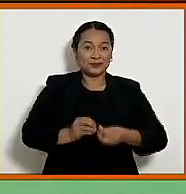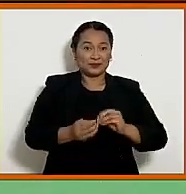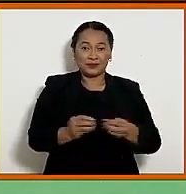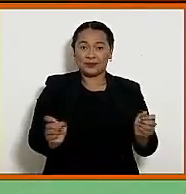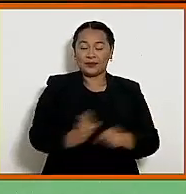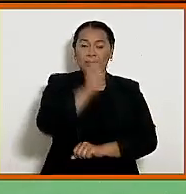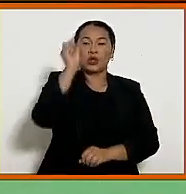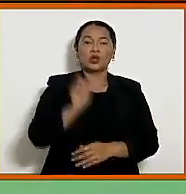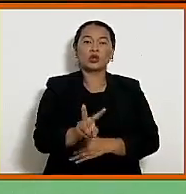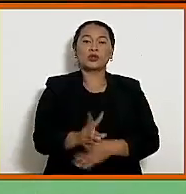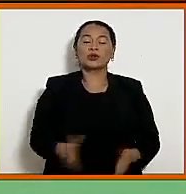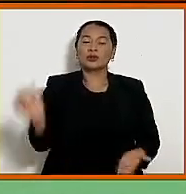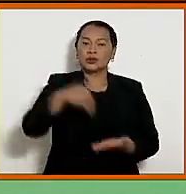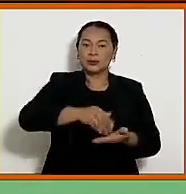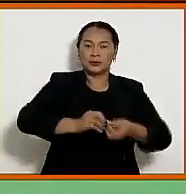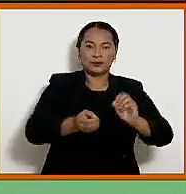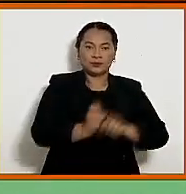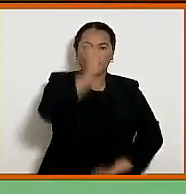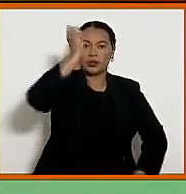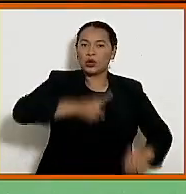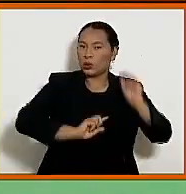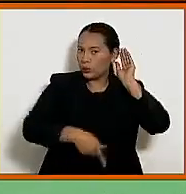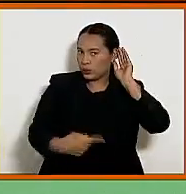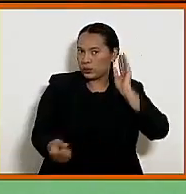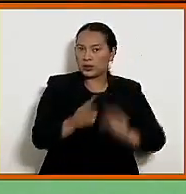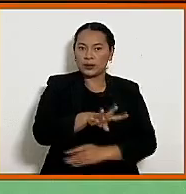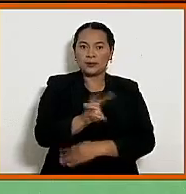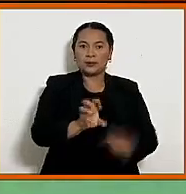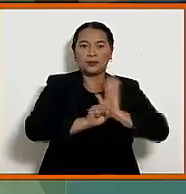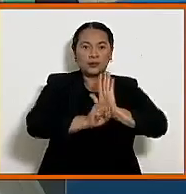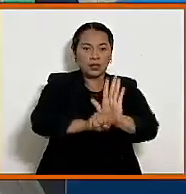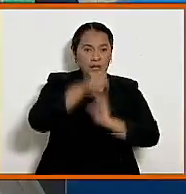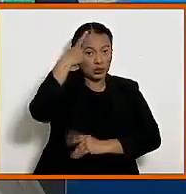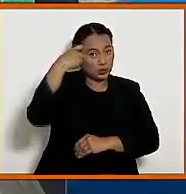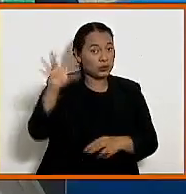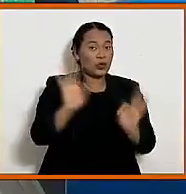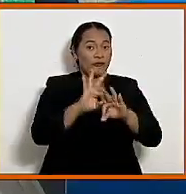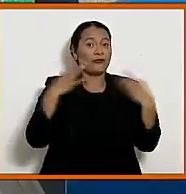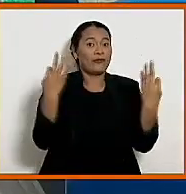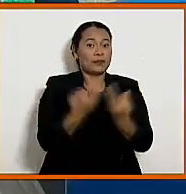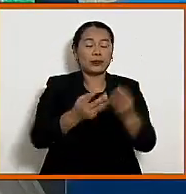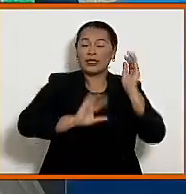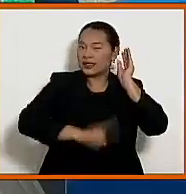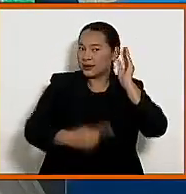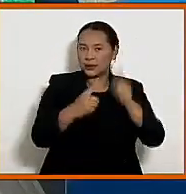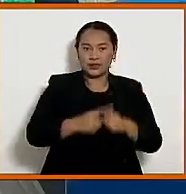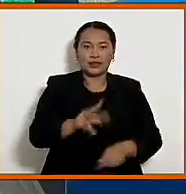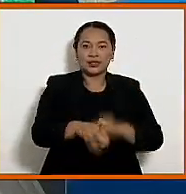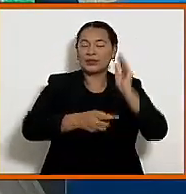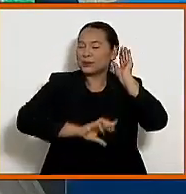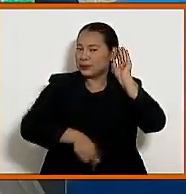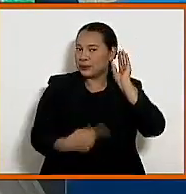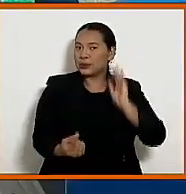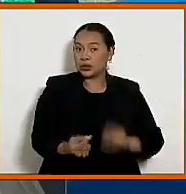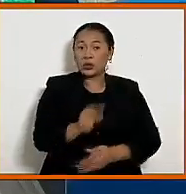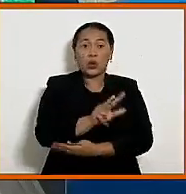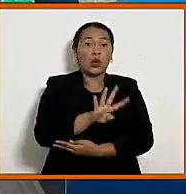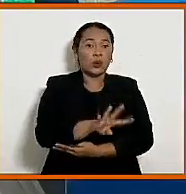Este es el 2, número favorecido para Diaria 46, con su símbolo de sueños familia. Para Multi X, 3X y para más